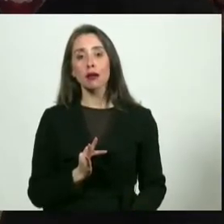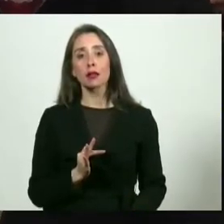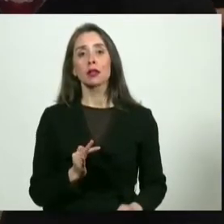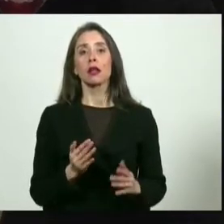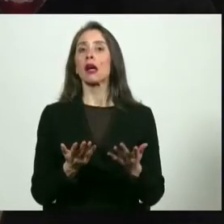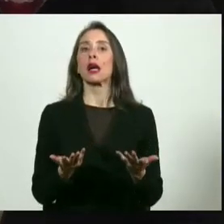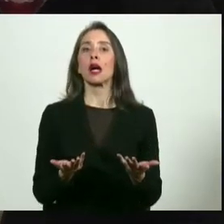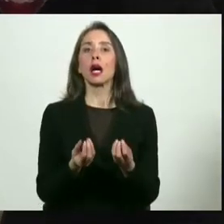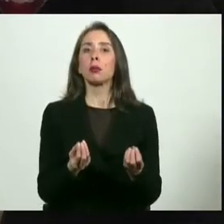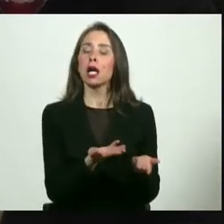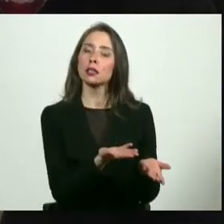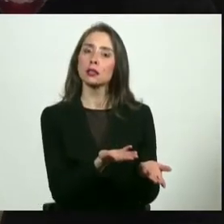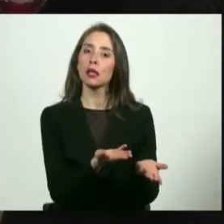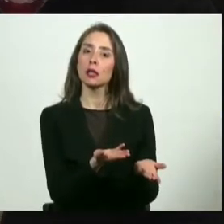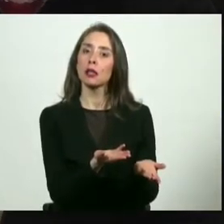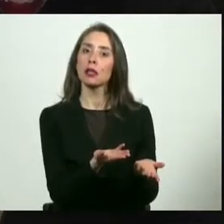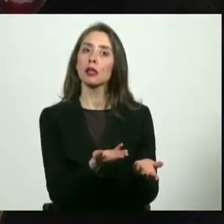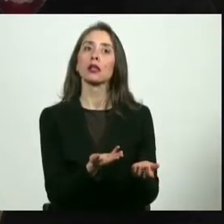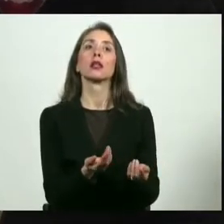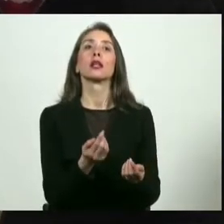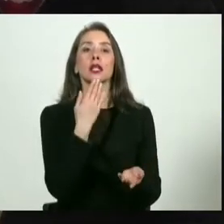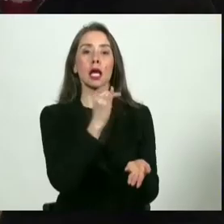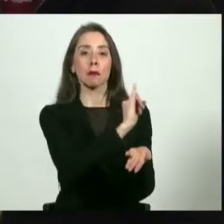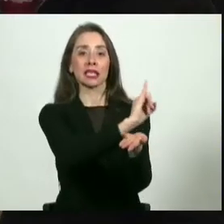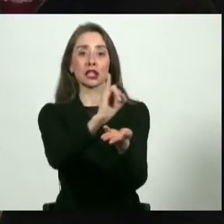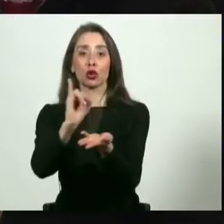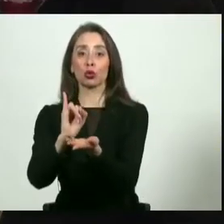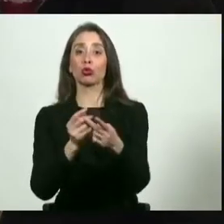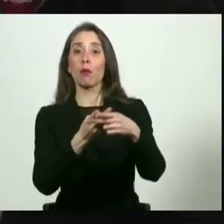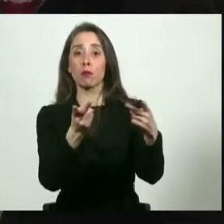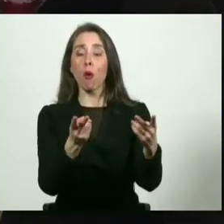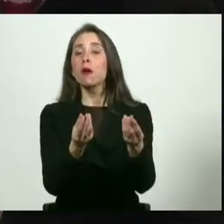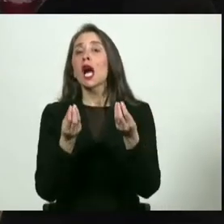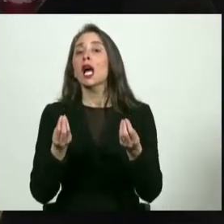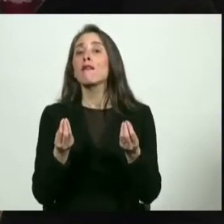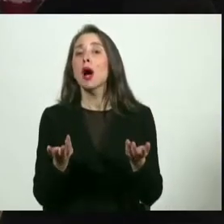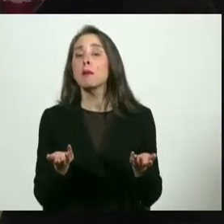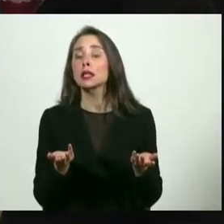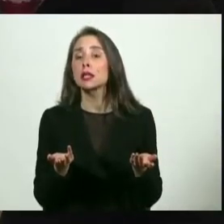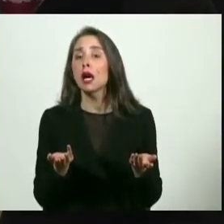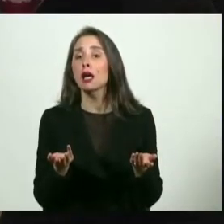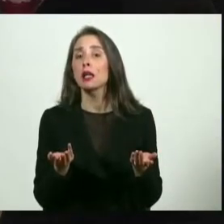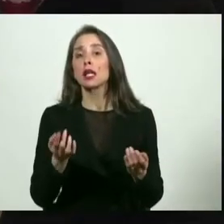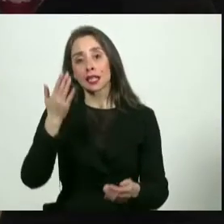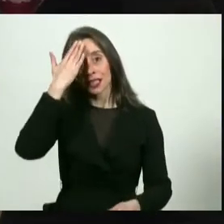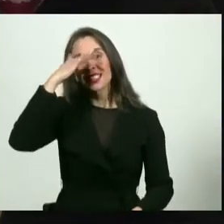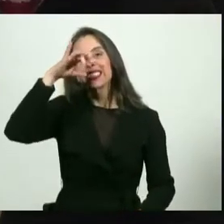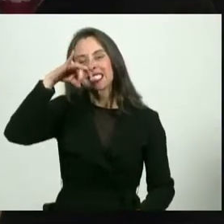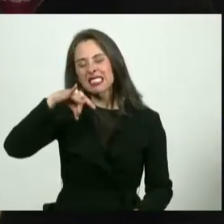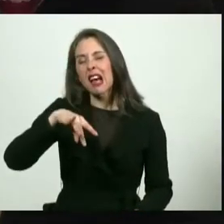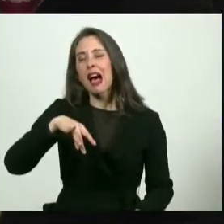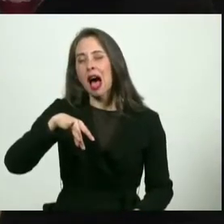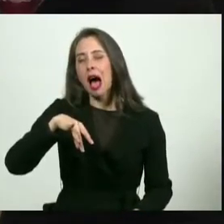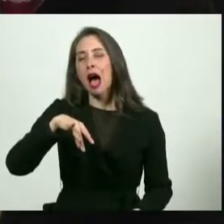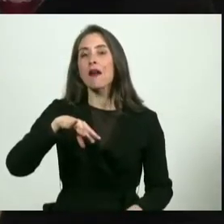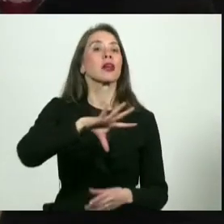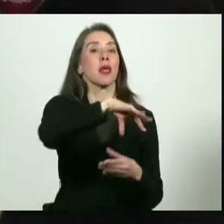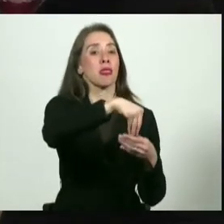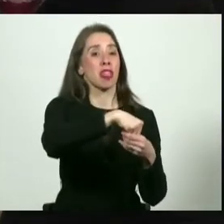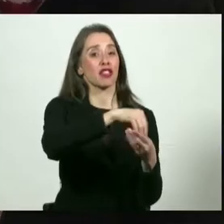ser autorreferente, pero quiero hablar de respecto a mi experiencia. Yo soy trabajadora hace 4 años